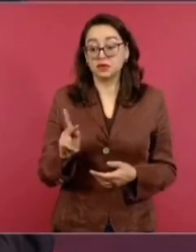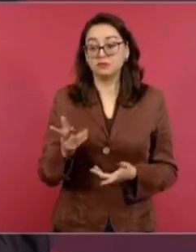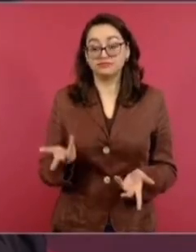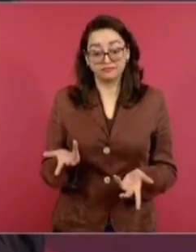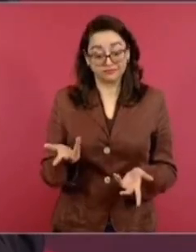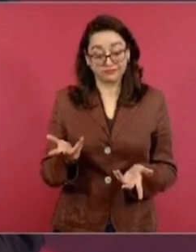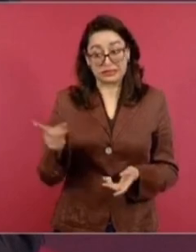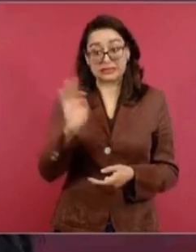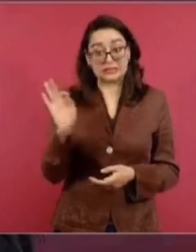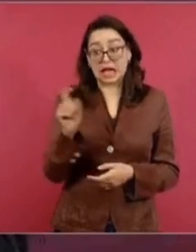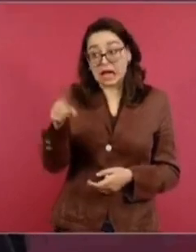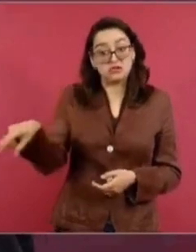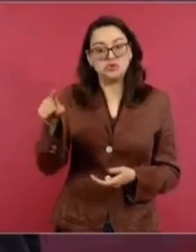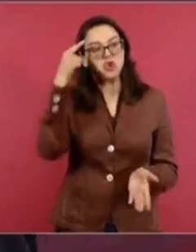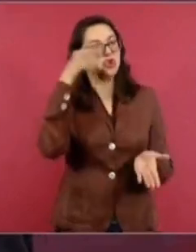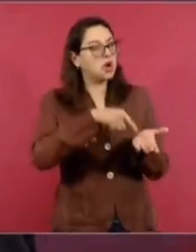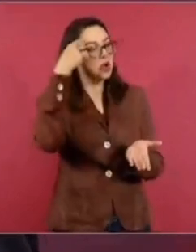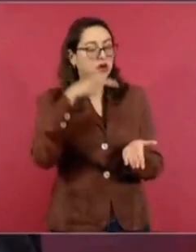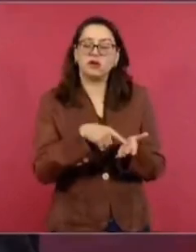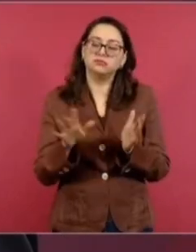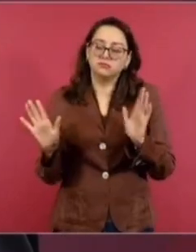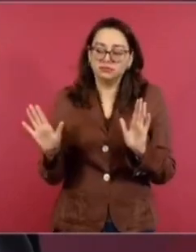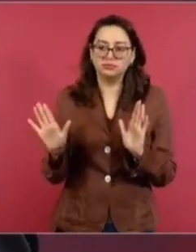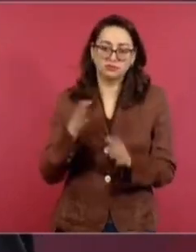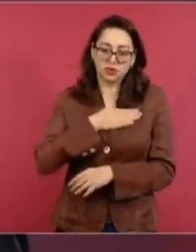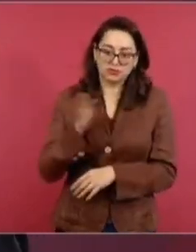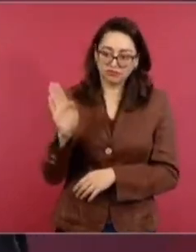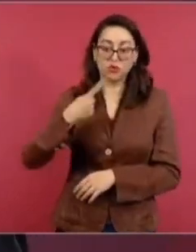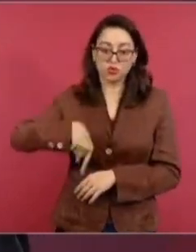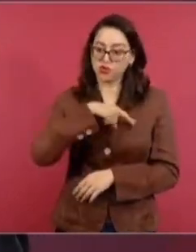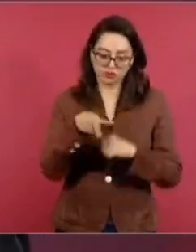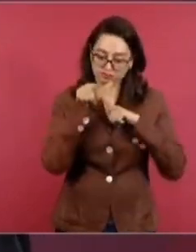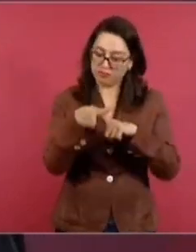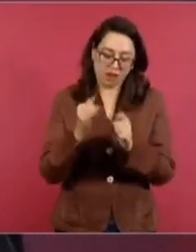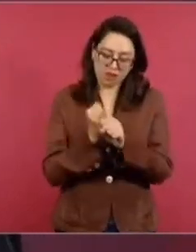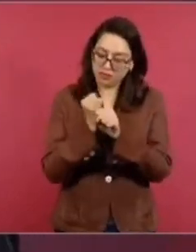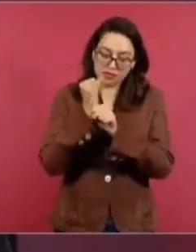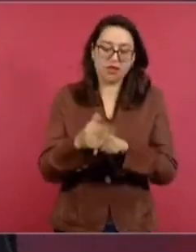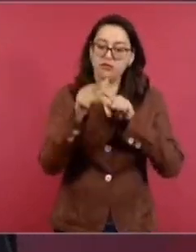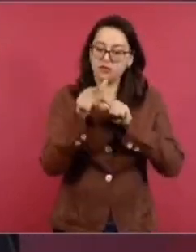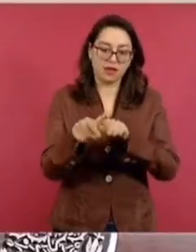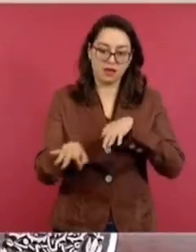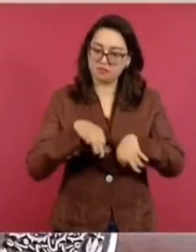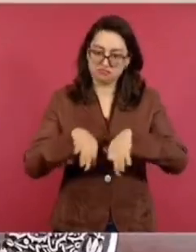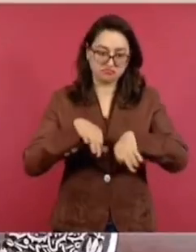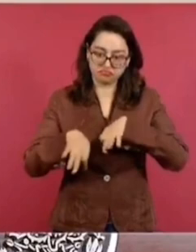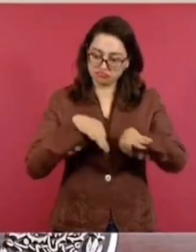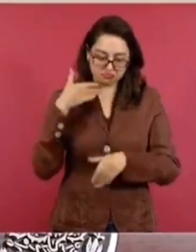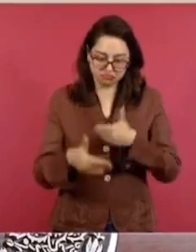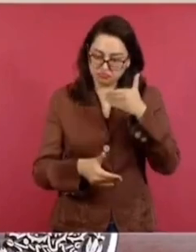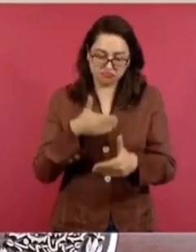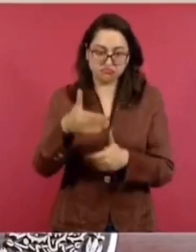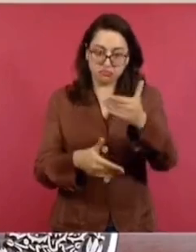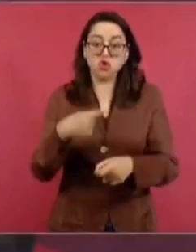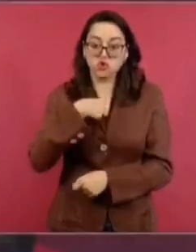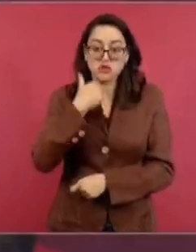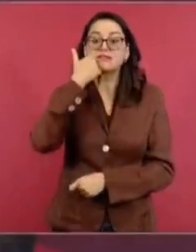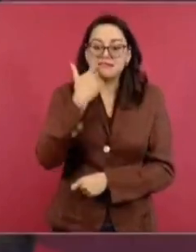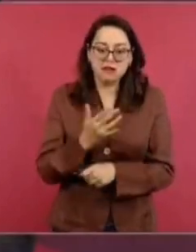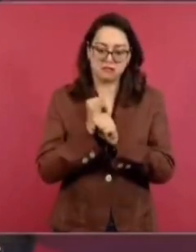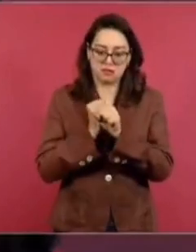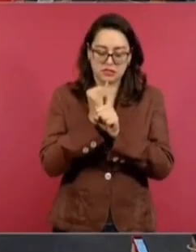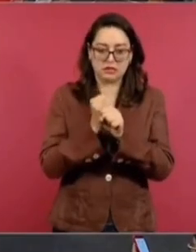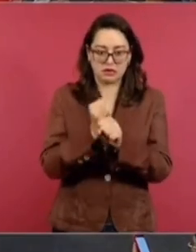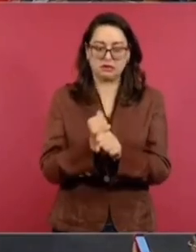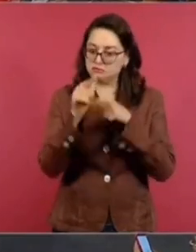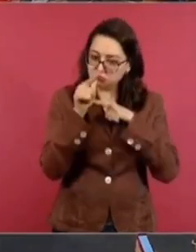creen, nosotros vamos a seguir. Porque es un asunto que tiene que ver también con nuestras convicciones y con nuestra conciencia.